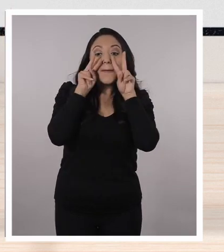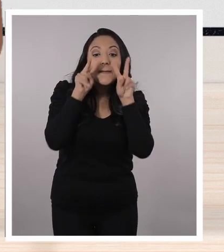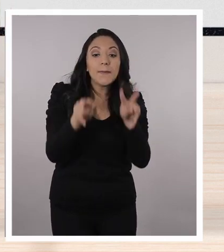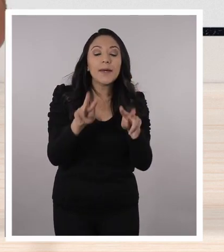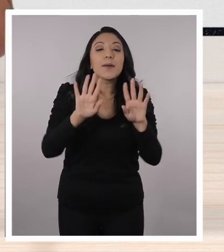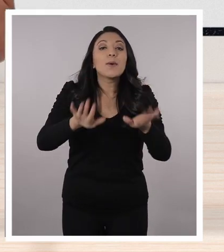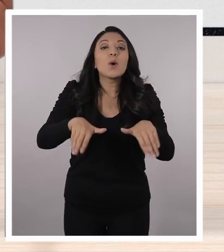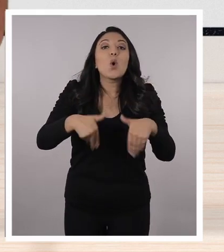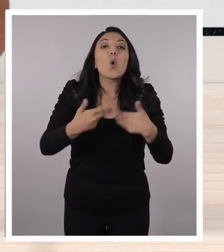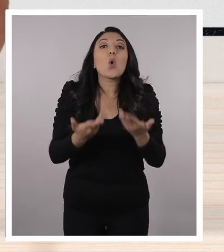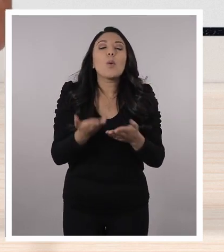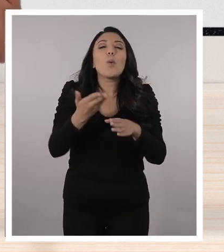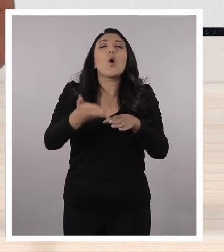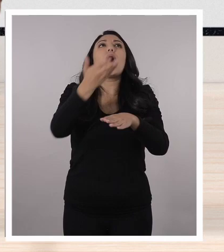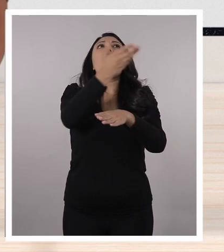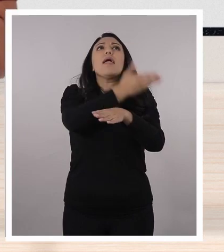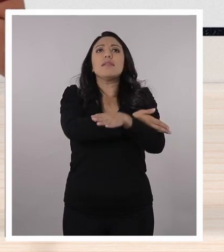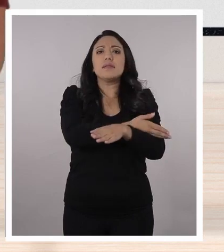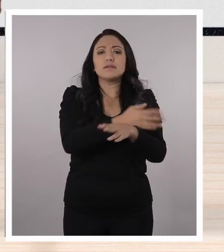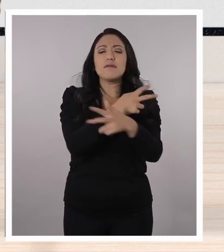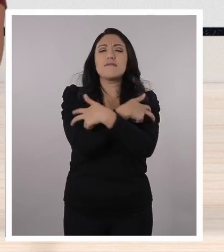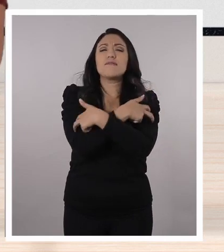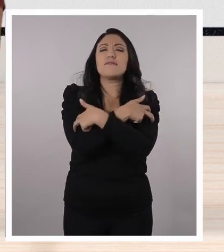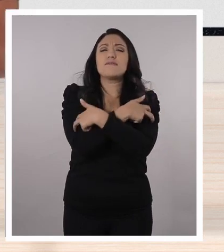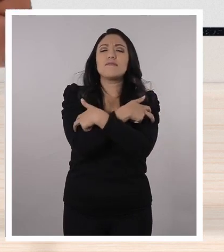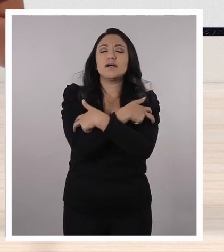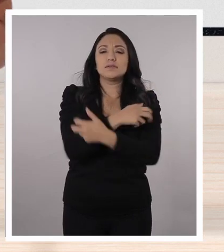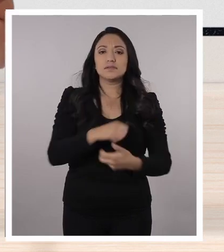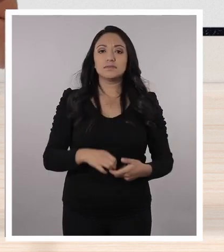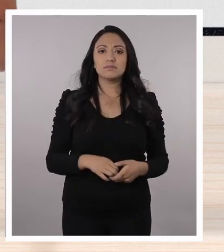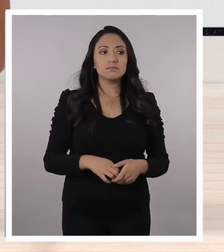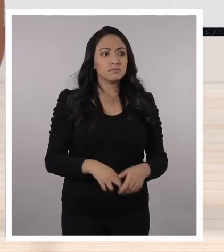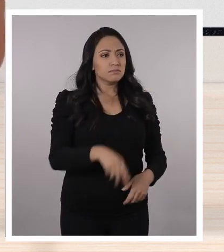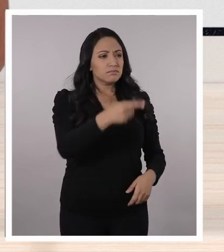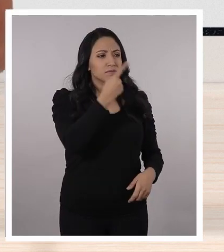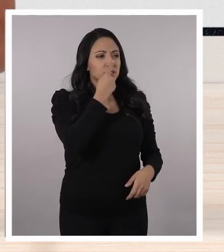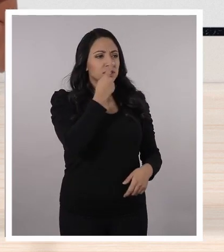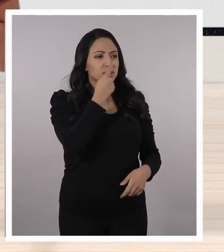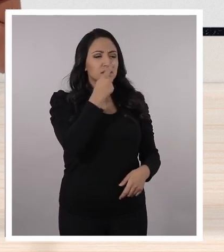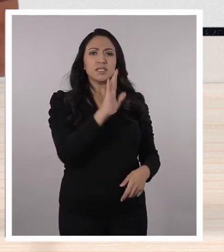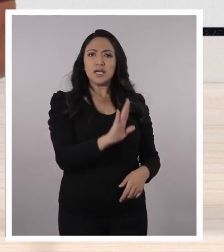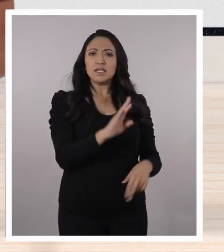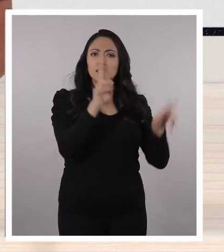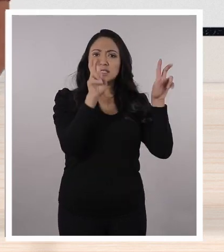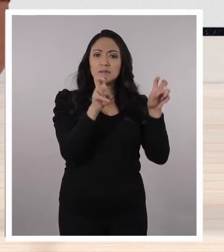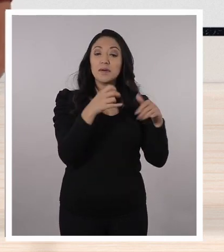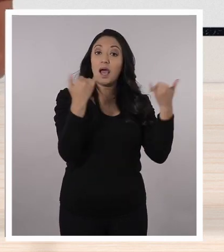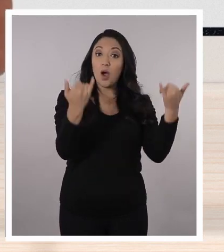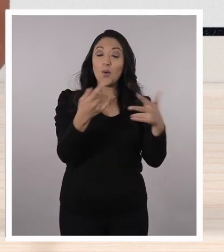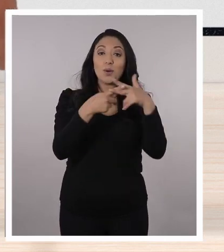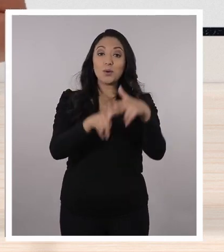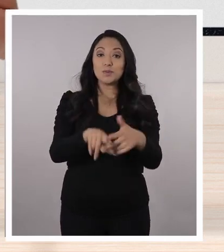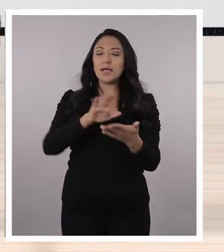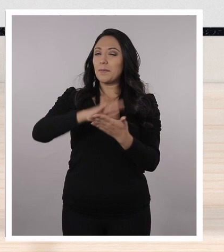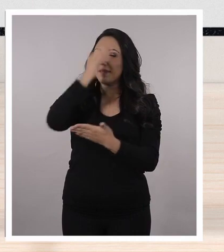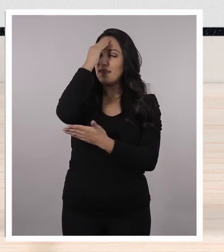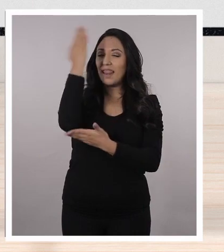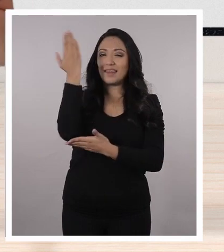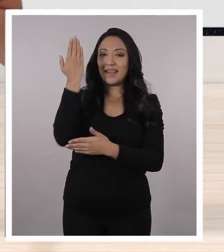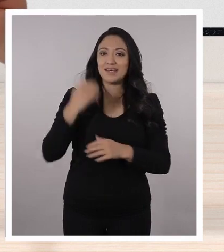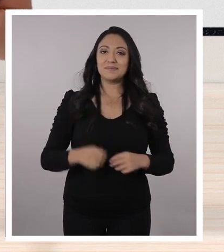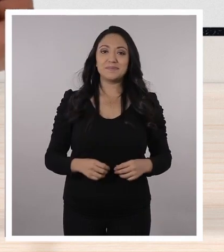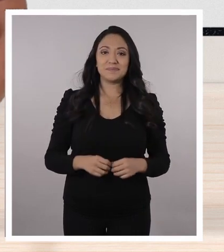a observar cómo se veían esos fósiles. Pues me parece un tema súper interesante. ¿Qué le parece si comenzamos